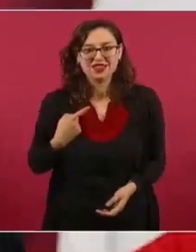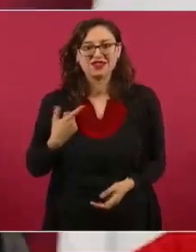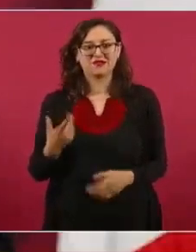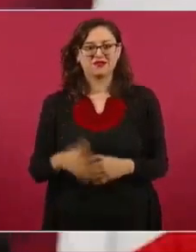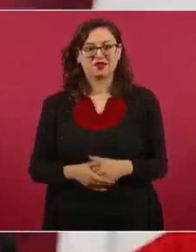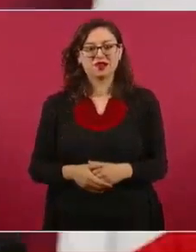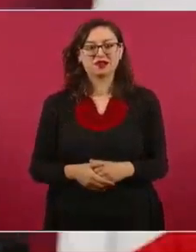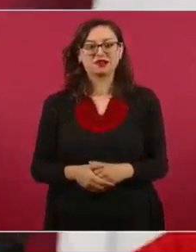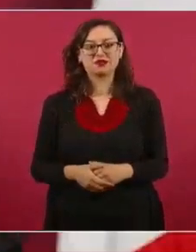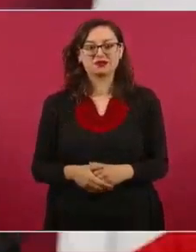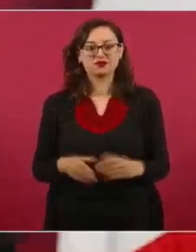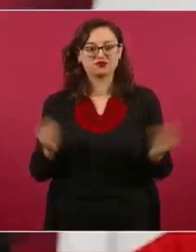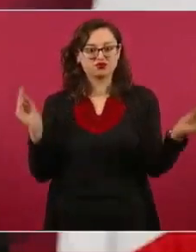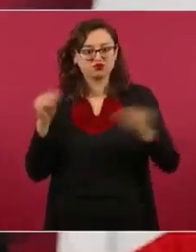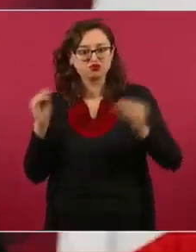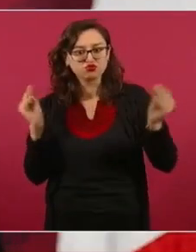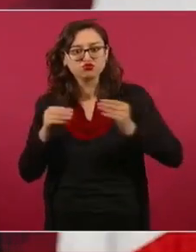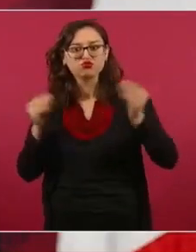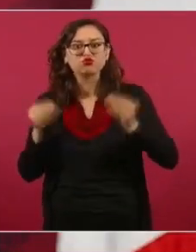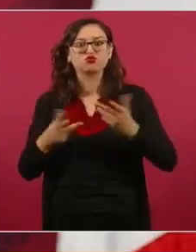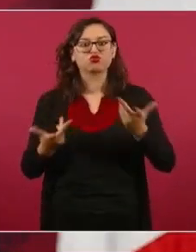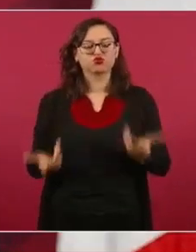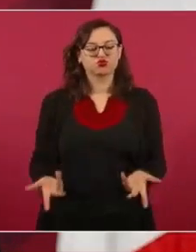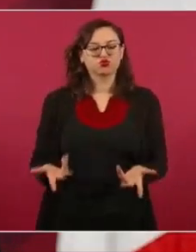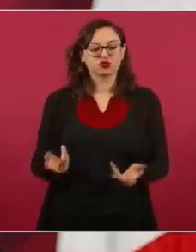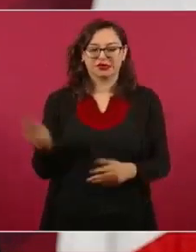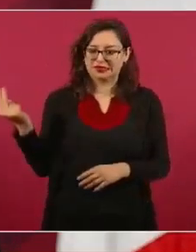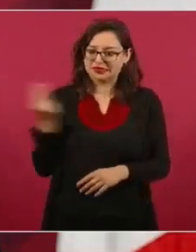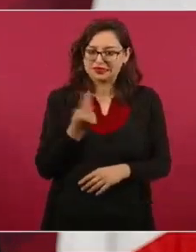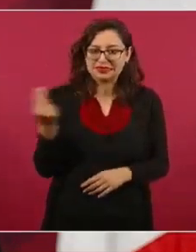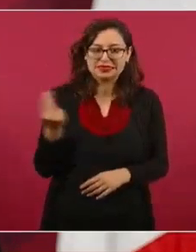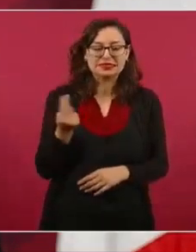hay que hacer propuestas.